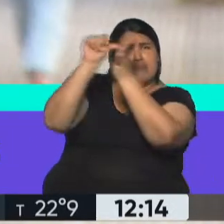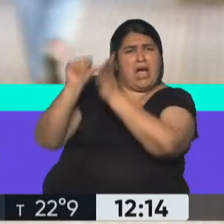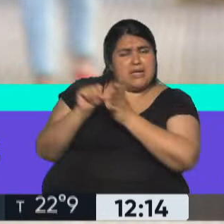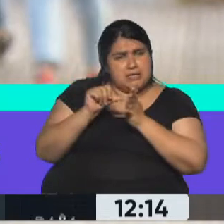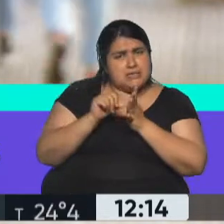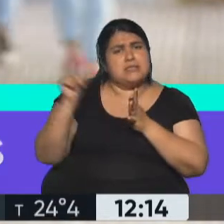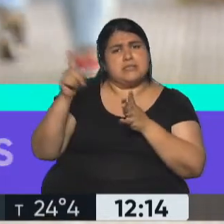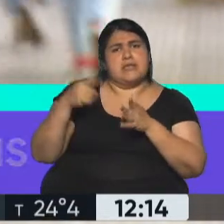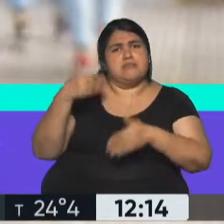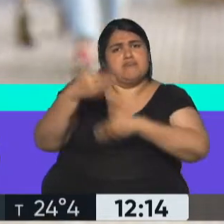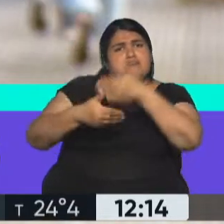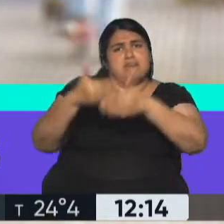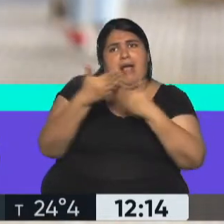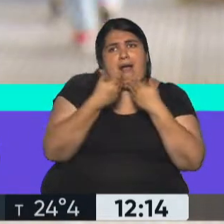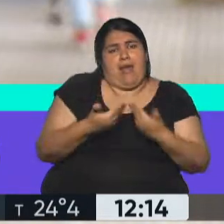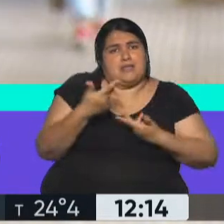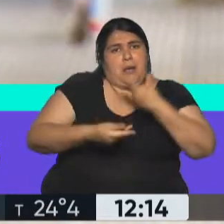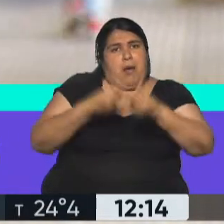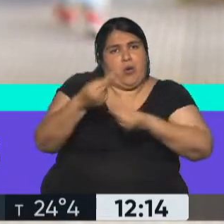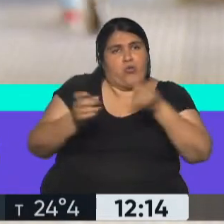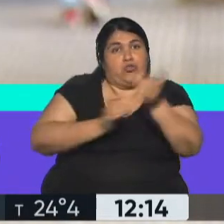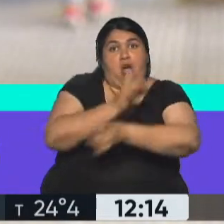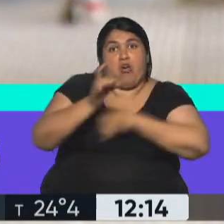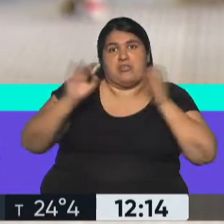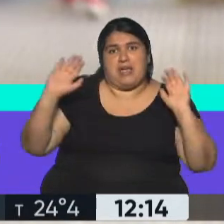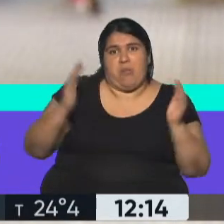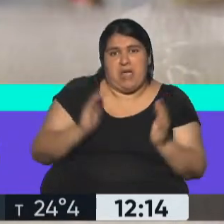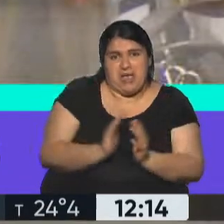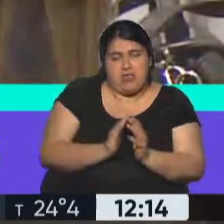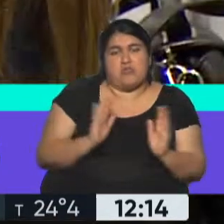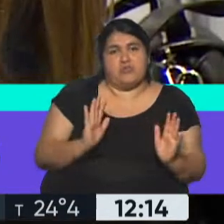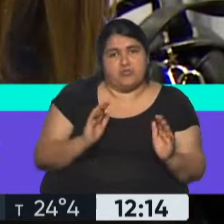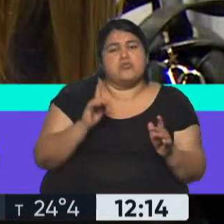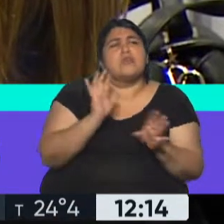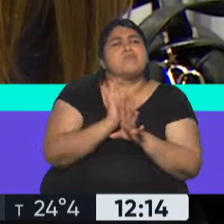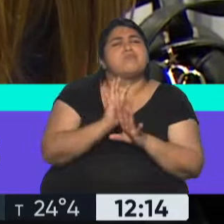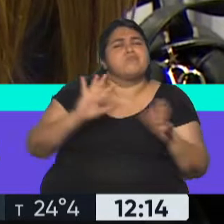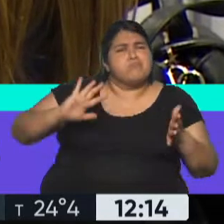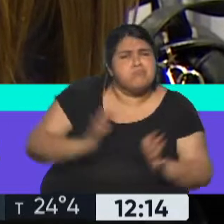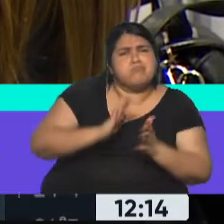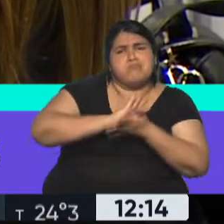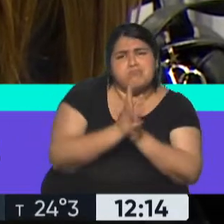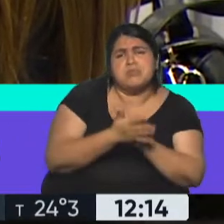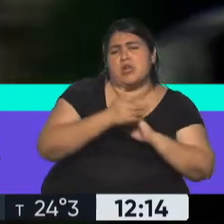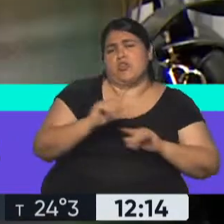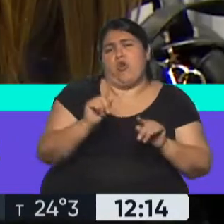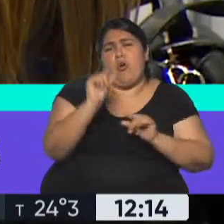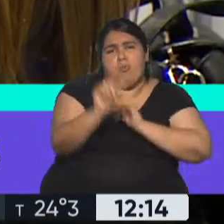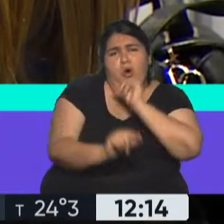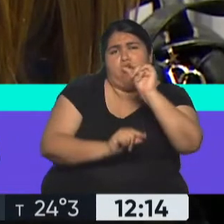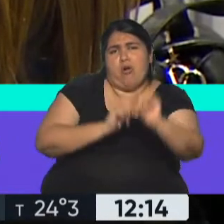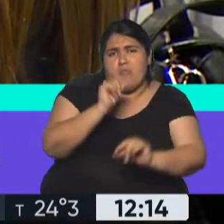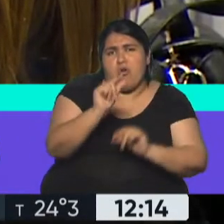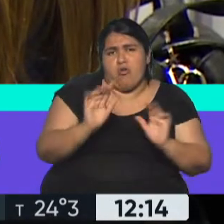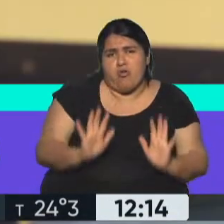del número de casos. Mientras, si bien se relajan las medidas, no se relajan totalmente, es decir, esto es algo gradual. Es decir, entre